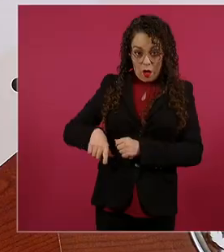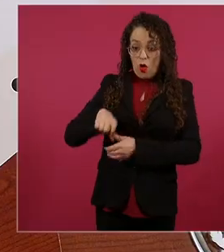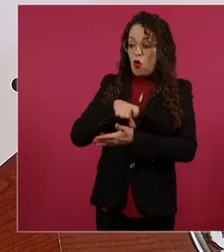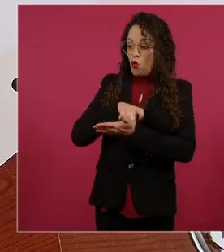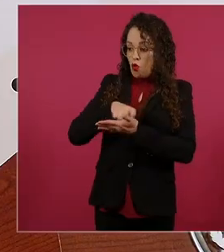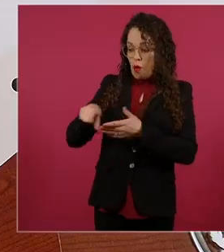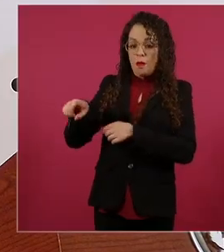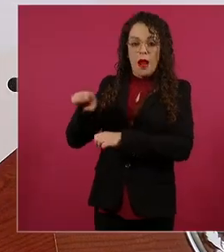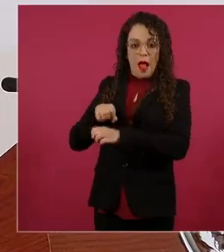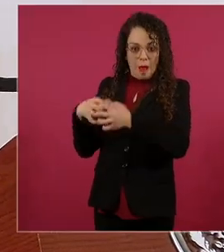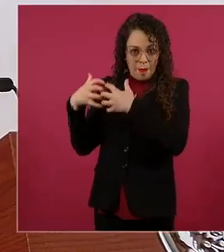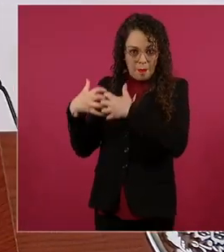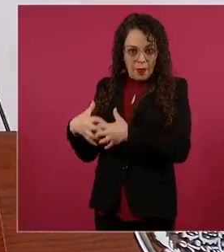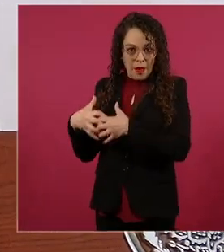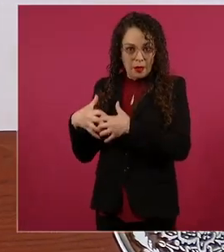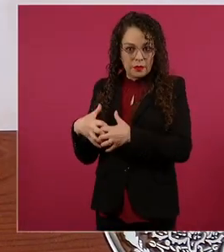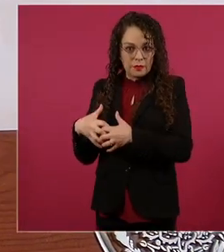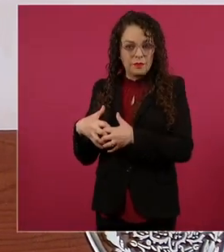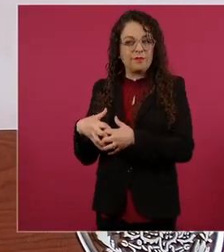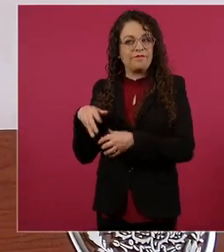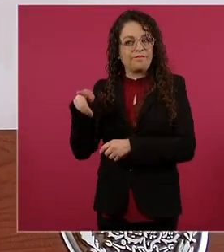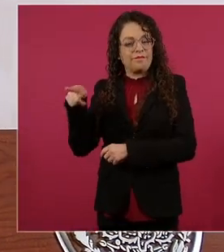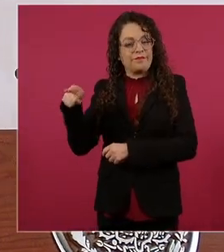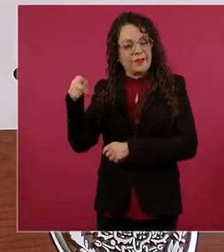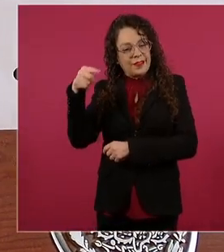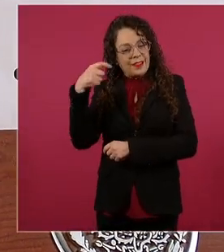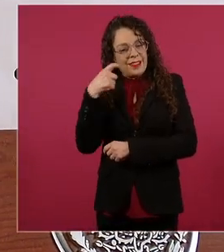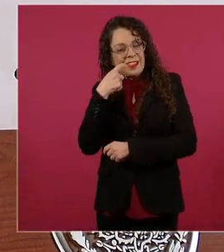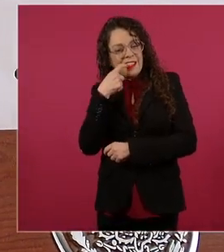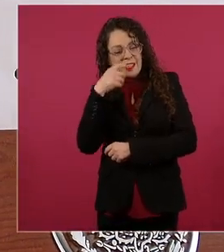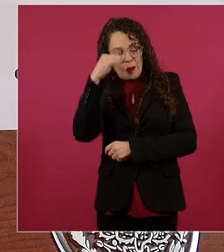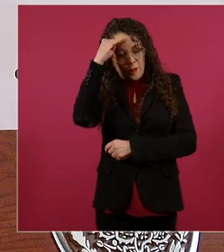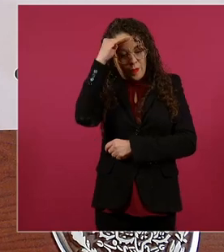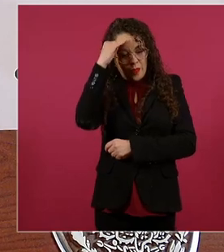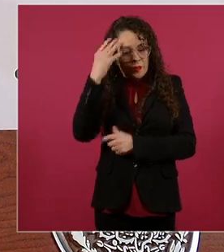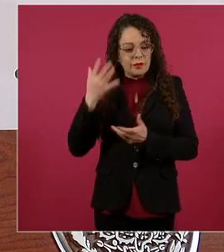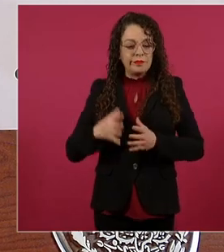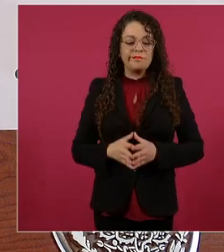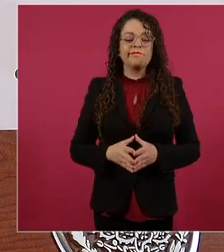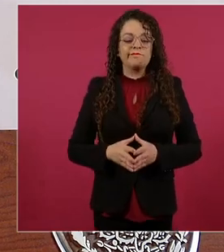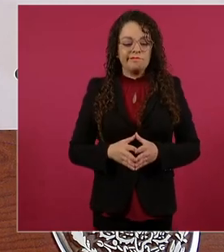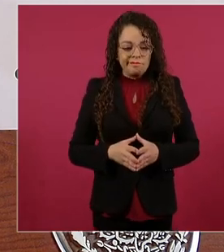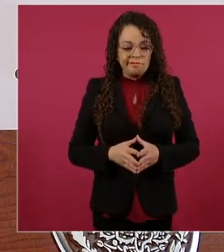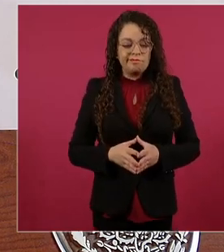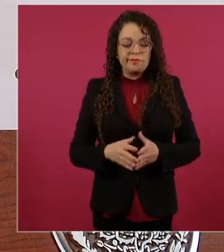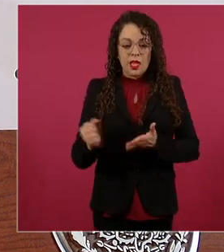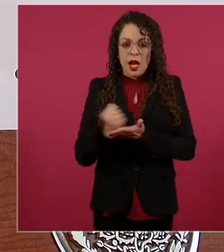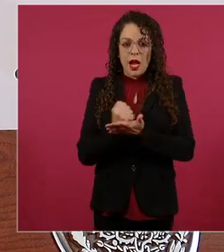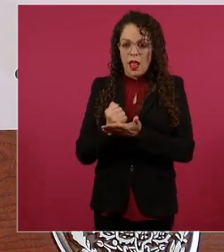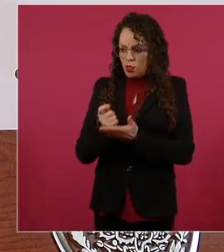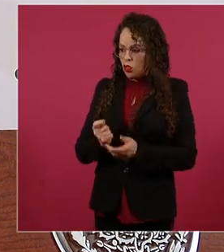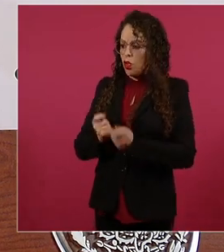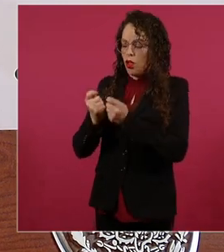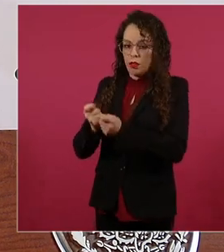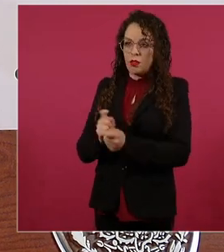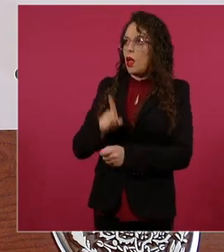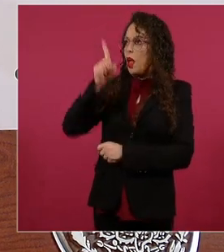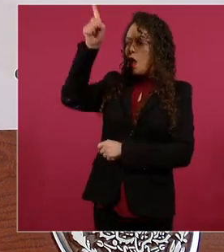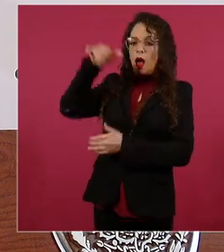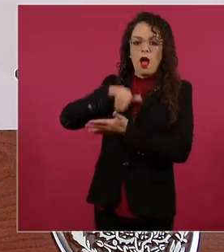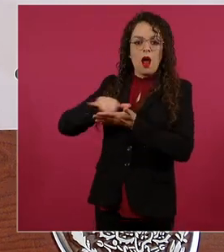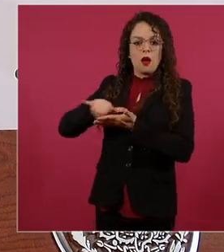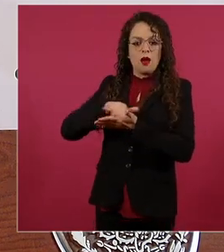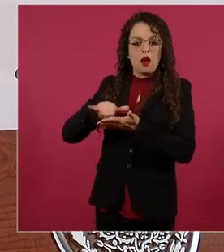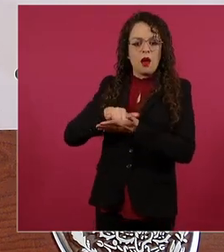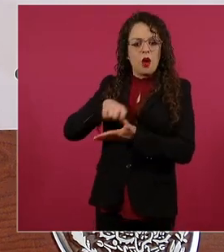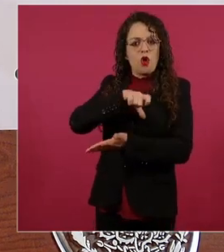solicita un crédito se lo otorgan y compra acciones en Nueva York que no valían nada